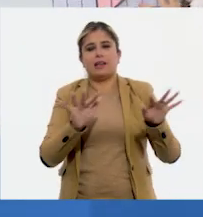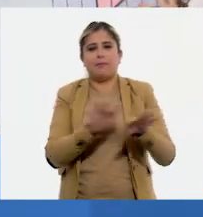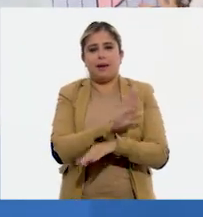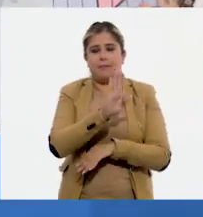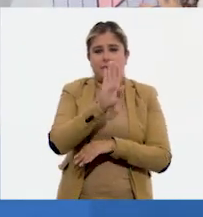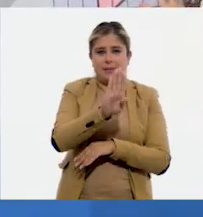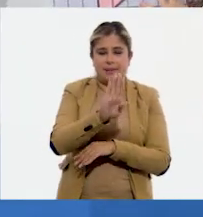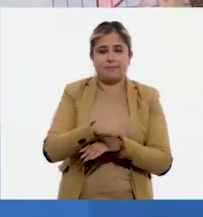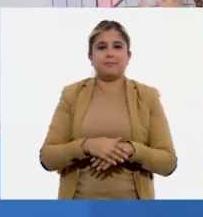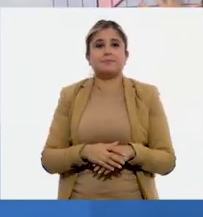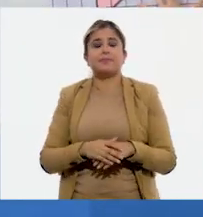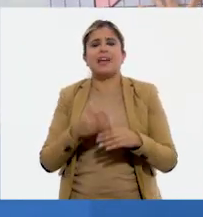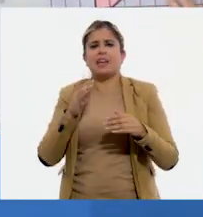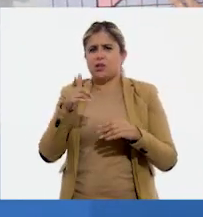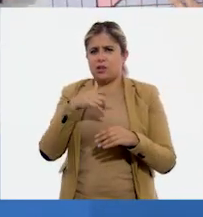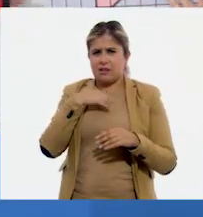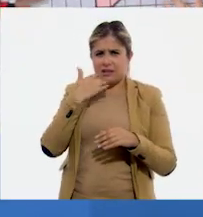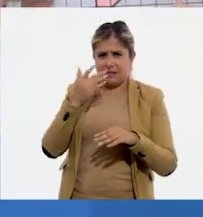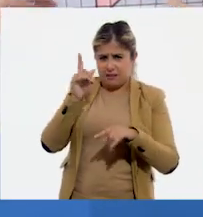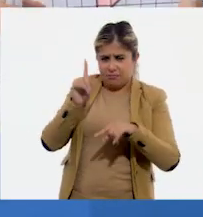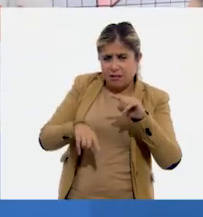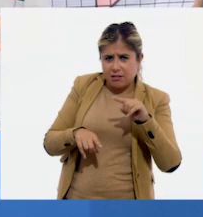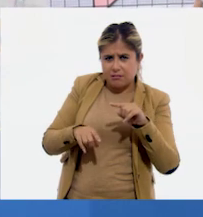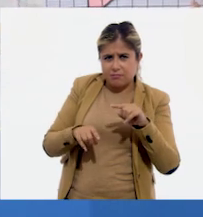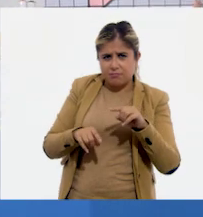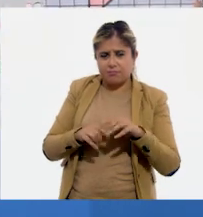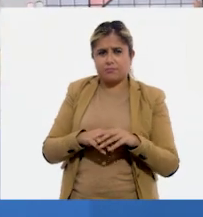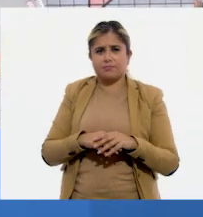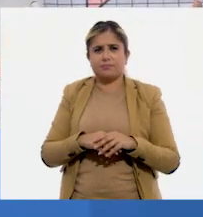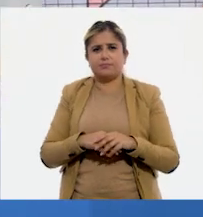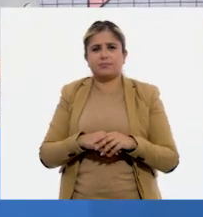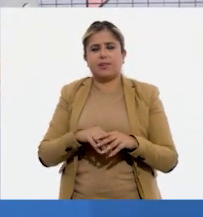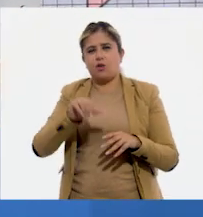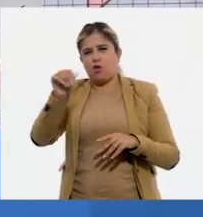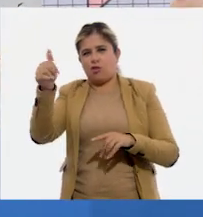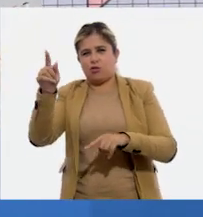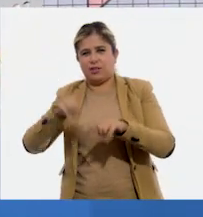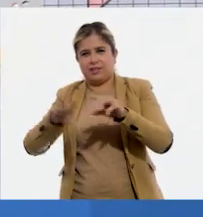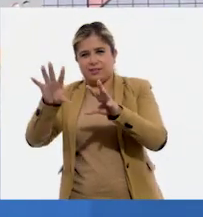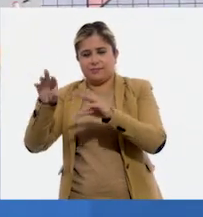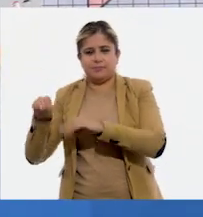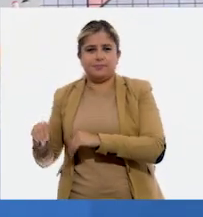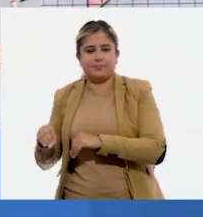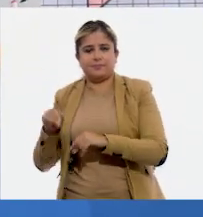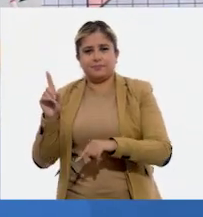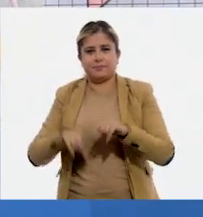Si gustas, lo quitamos para que... El otro.